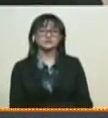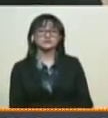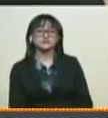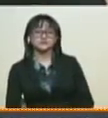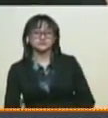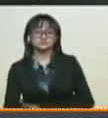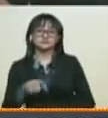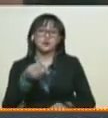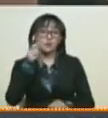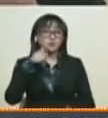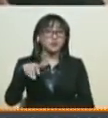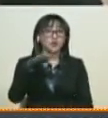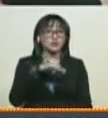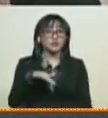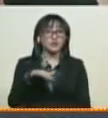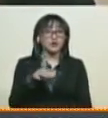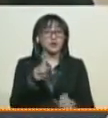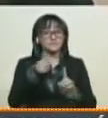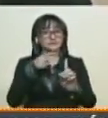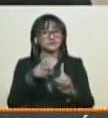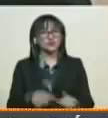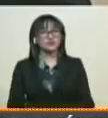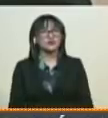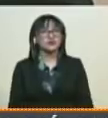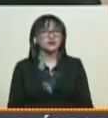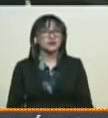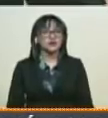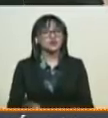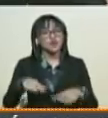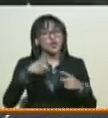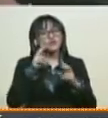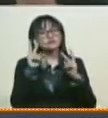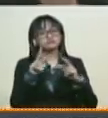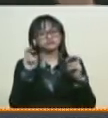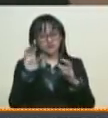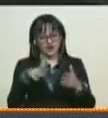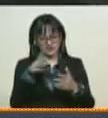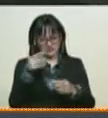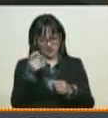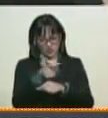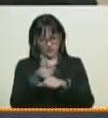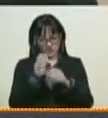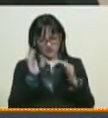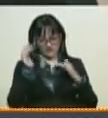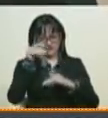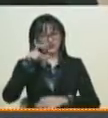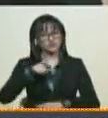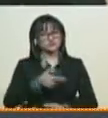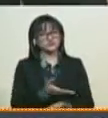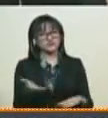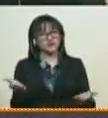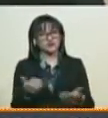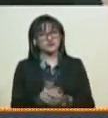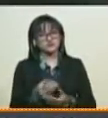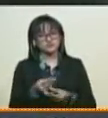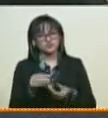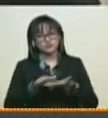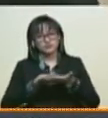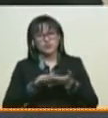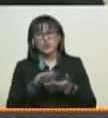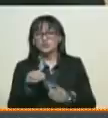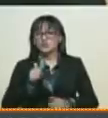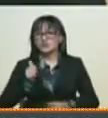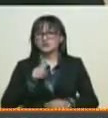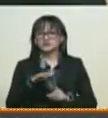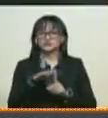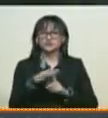al pueblo de Amazonas. Estamos día a día revisando la agenda de gobierno, atendiendo las necesidades, resolviendo cualquier